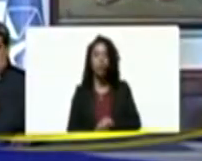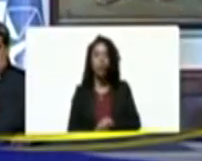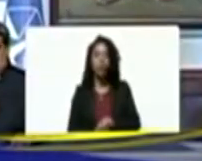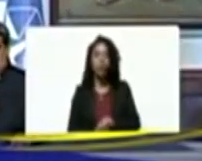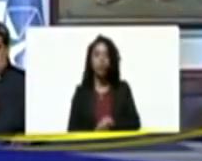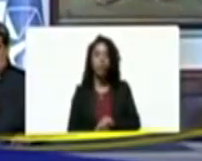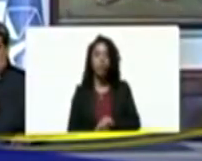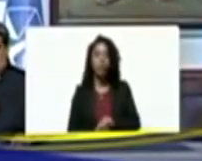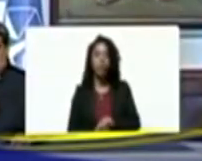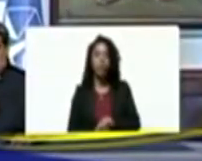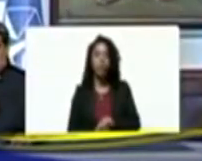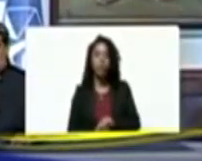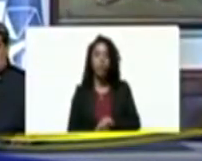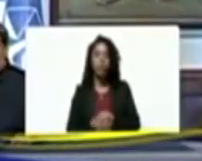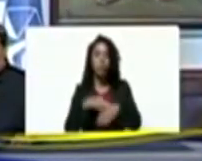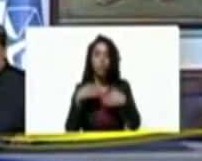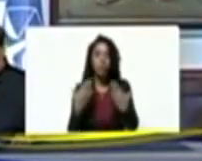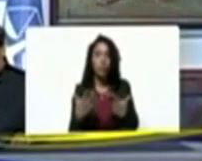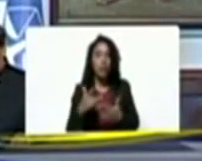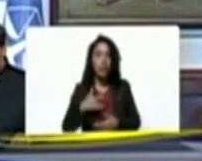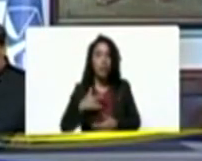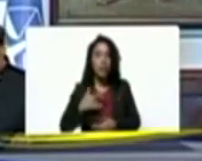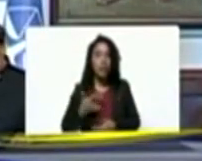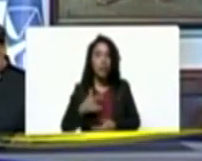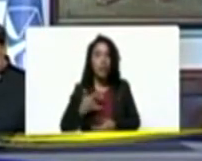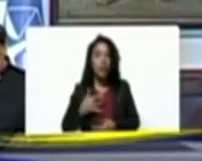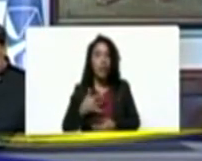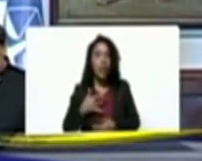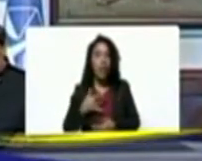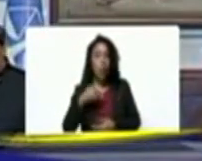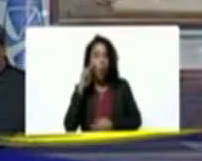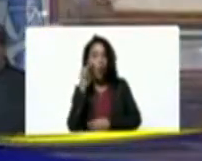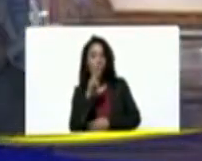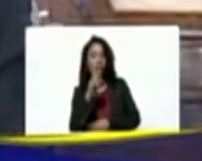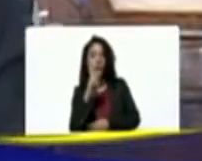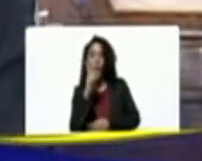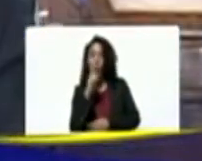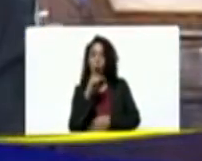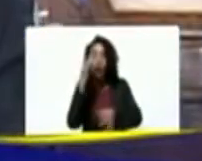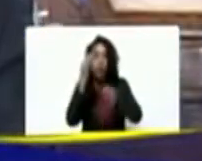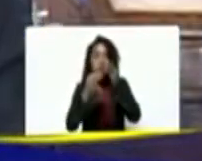eventual juicio, porque como te decía anteriormente, no solo es el testimonio